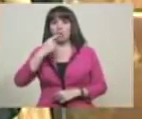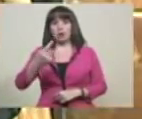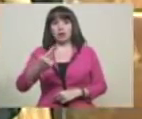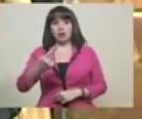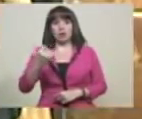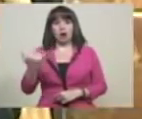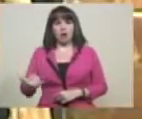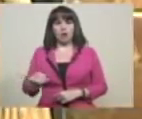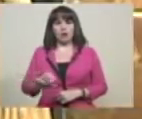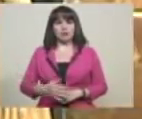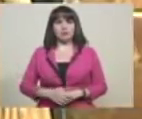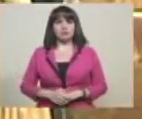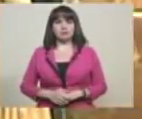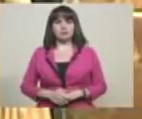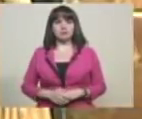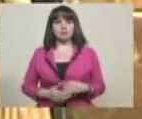anunciar.